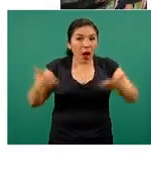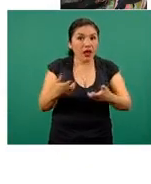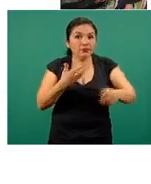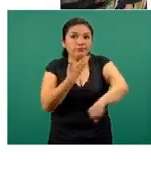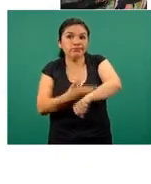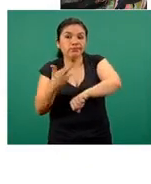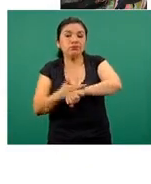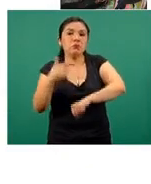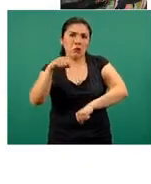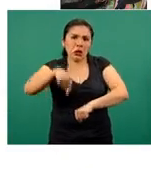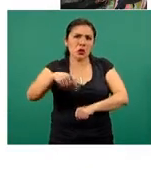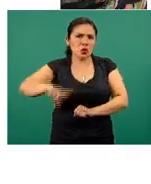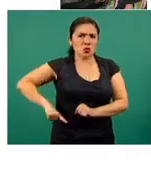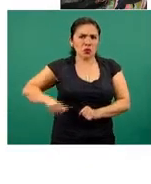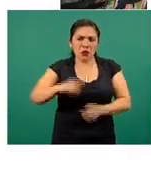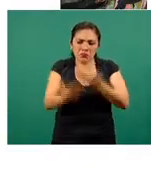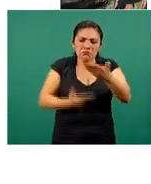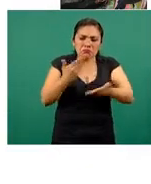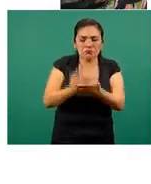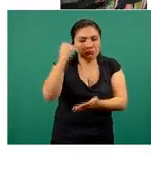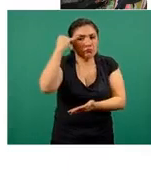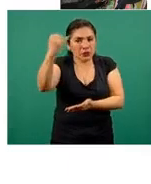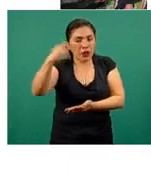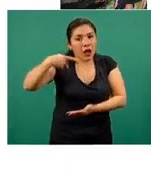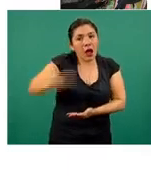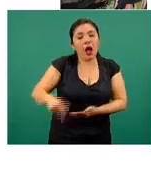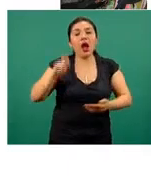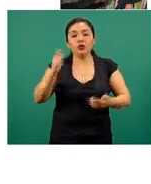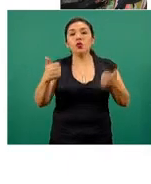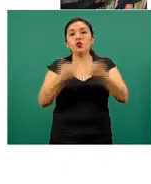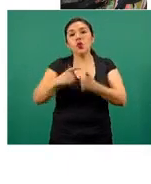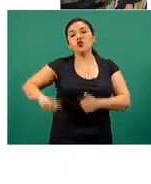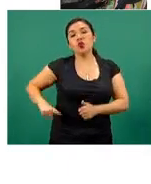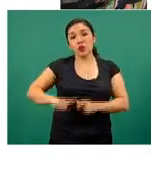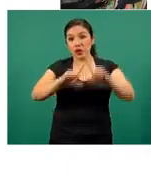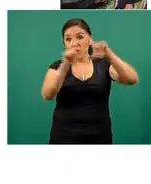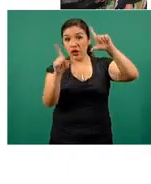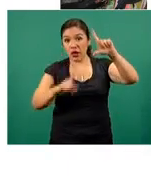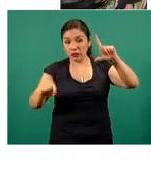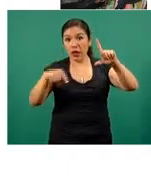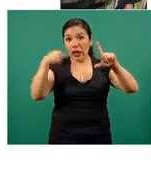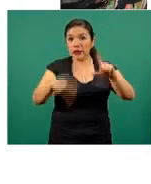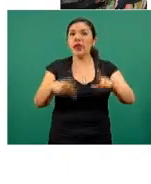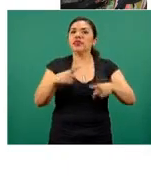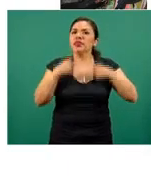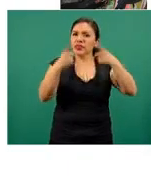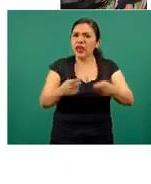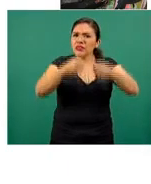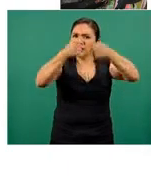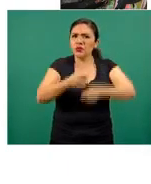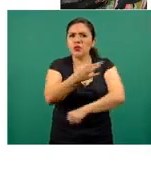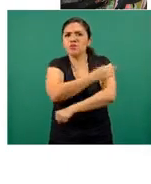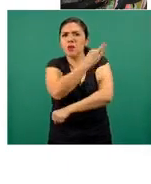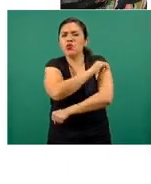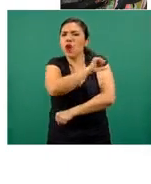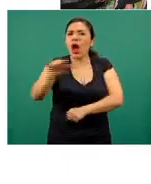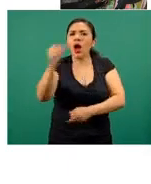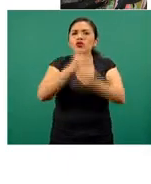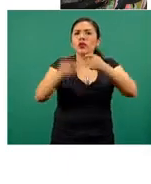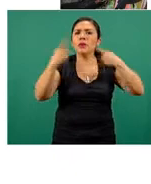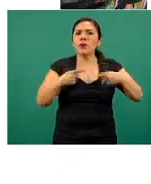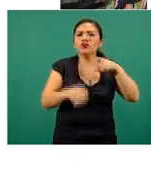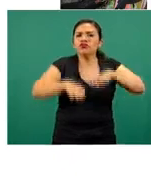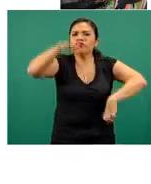que se propuso el gobierno nacional y el gobierno local, garantizar la vacunación a las personas adultas mayores